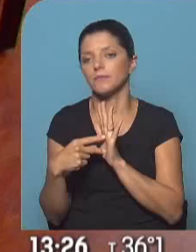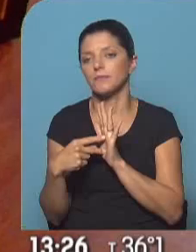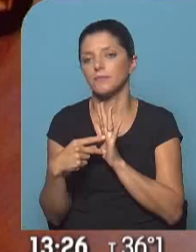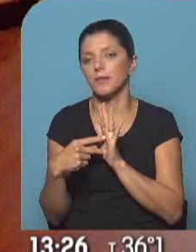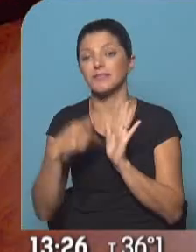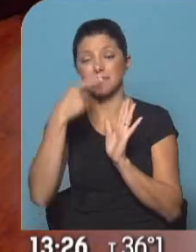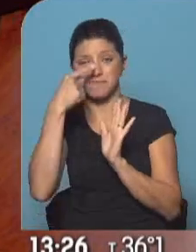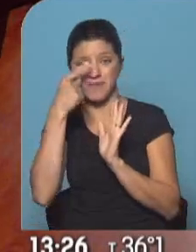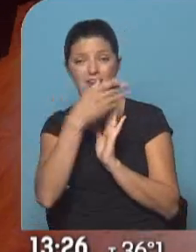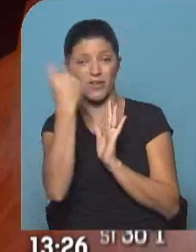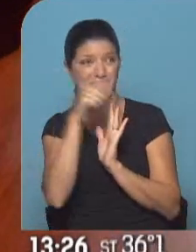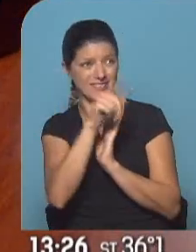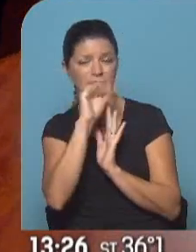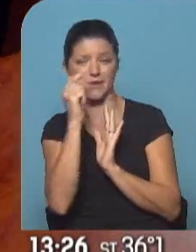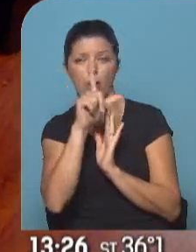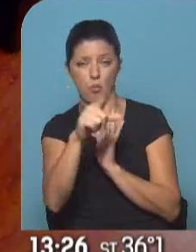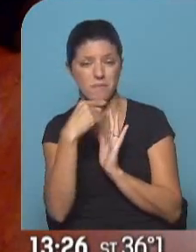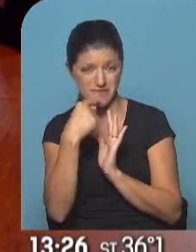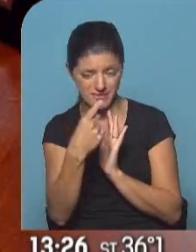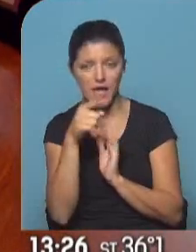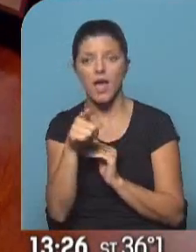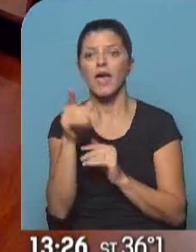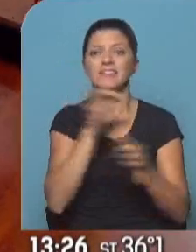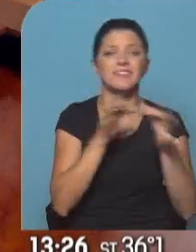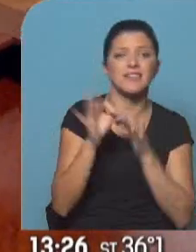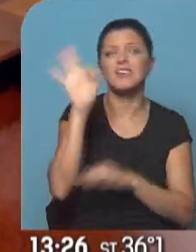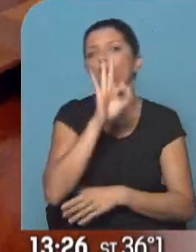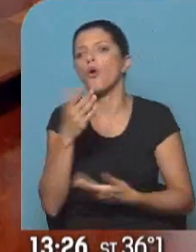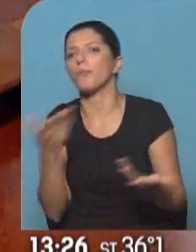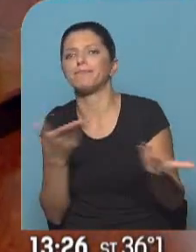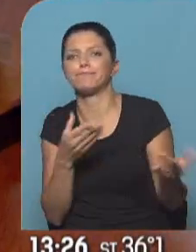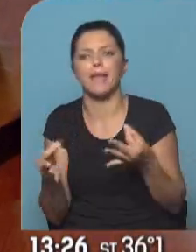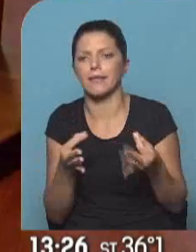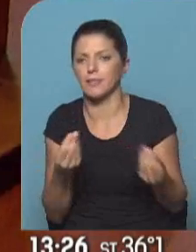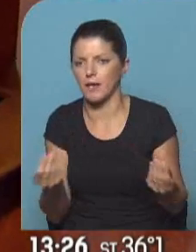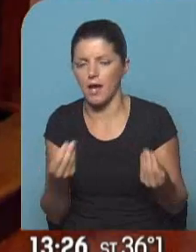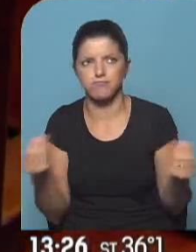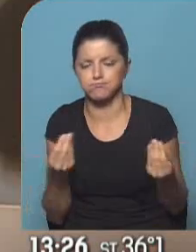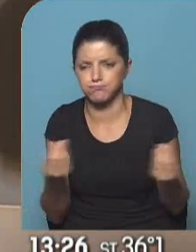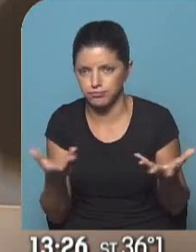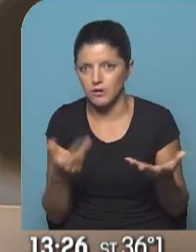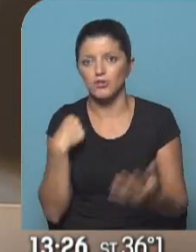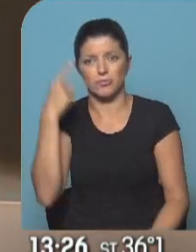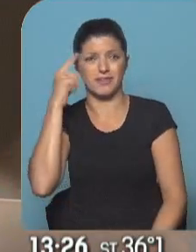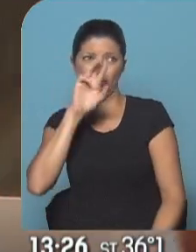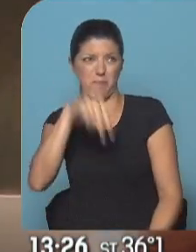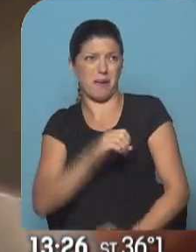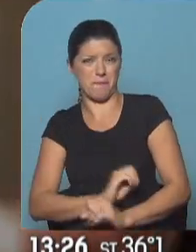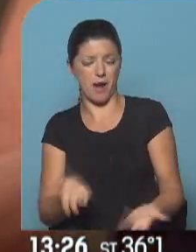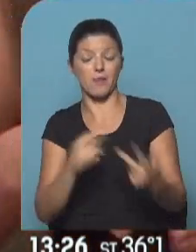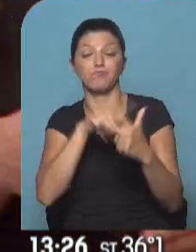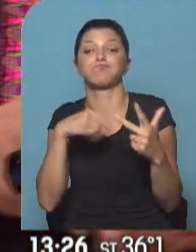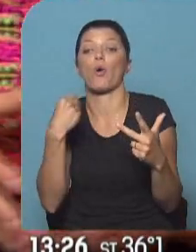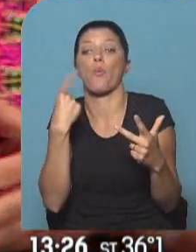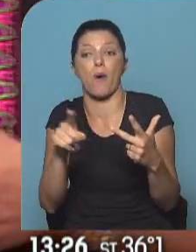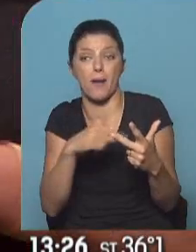la pregunta de Raúl, porque si esto es táctica, estrategia, y yo agregaría si es un plan siniestro también, no se sabe cuál